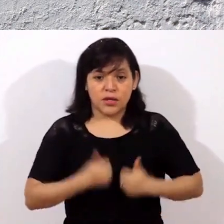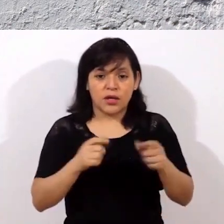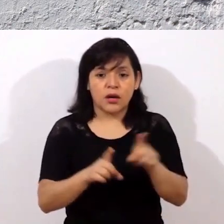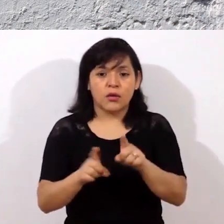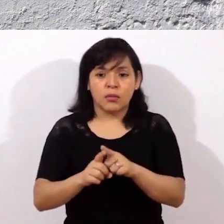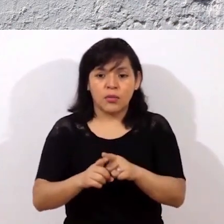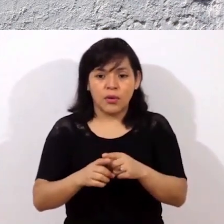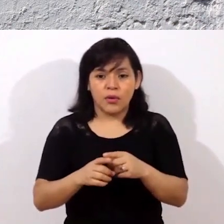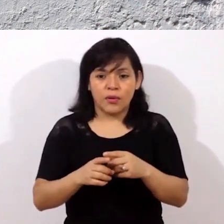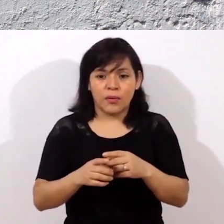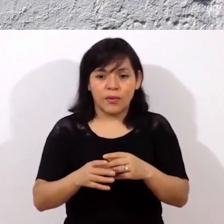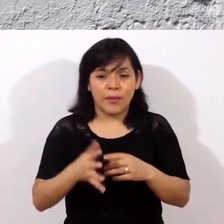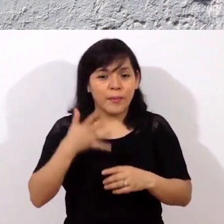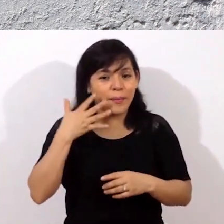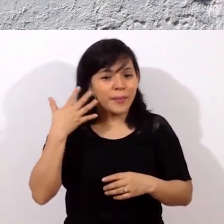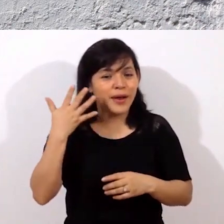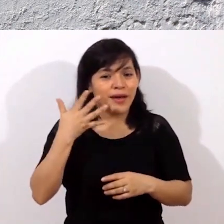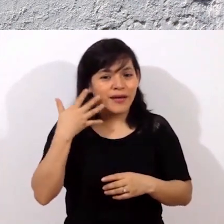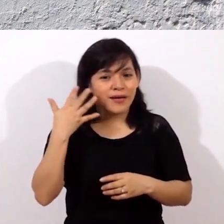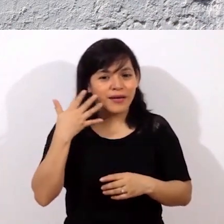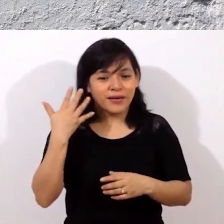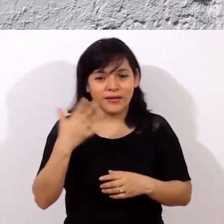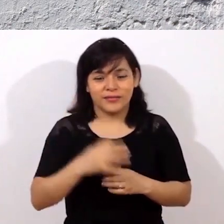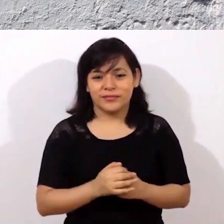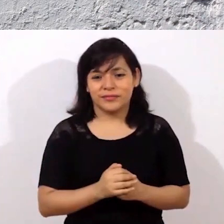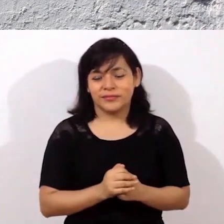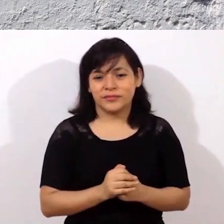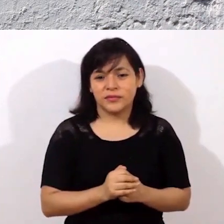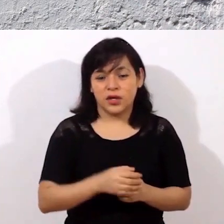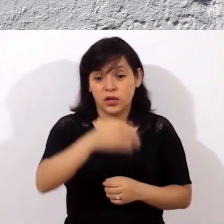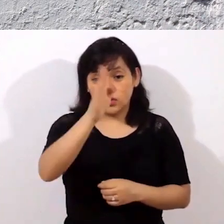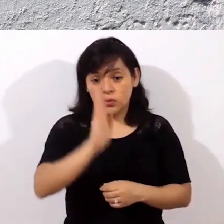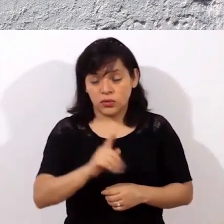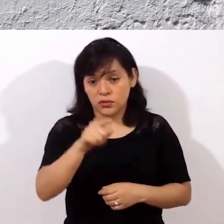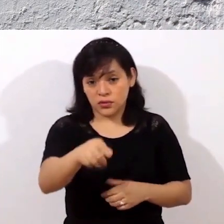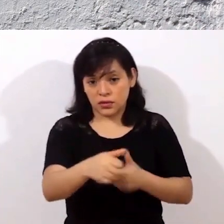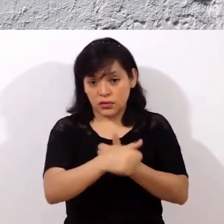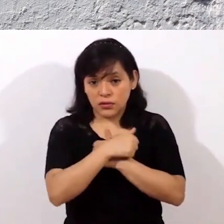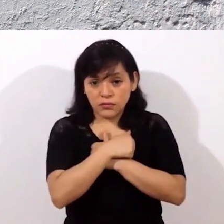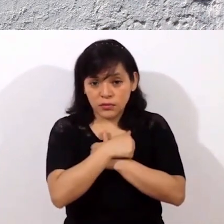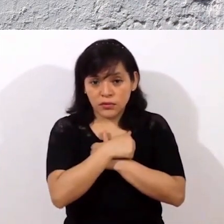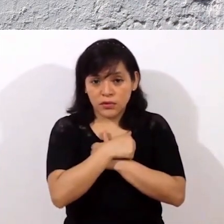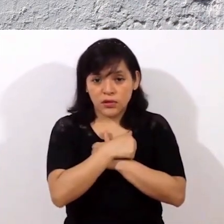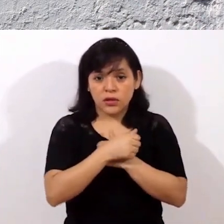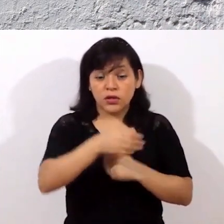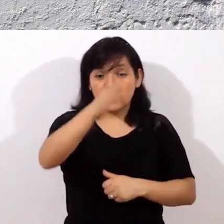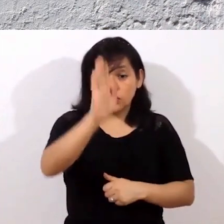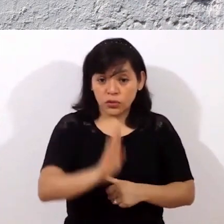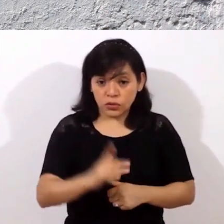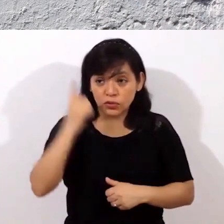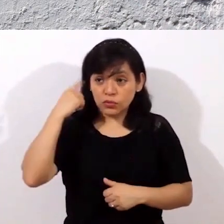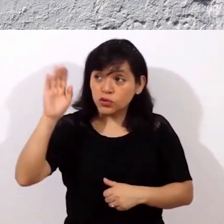capítulo 4 del libro de Oseas. Dios te ama. Dios, por el amor que te tiene, te da las advertencias